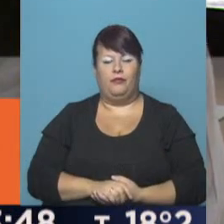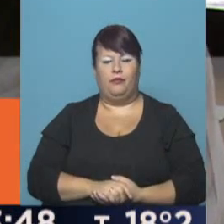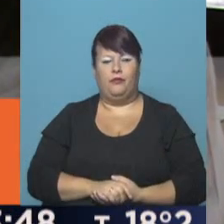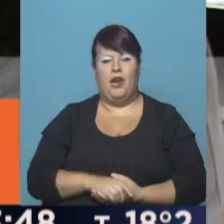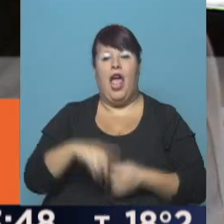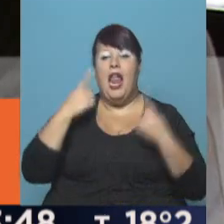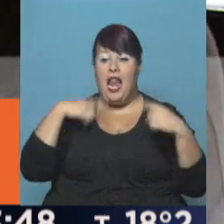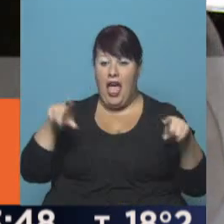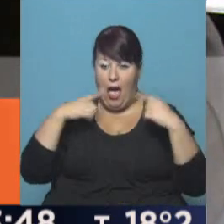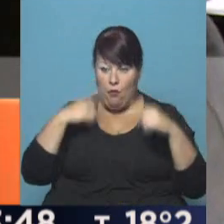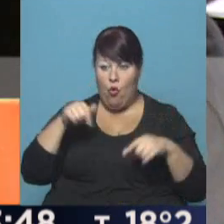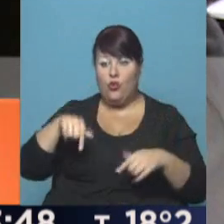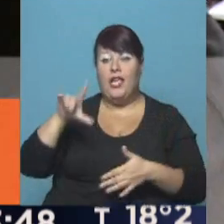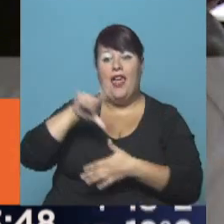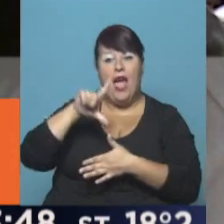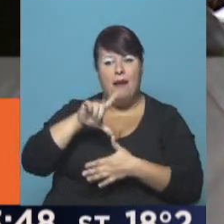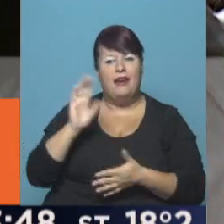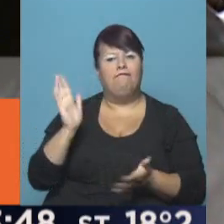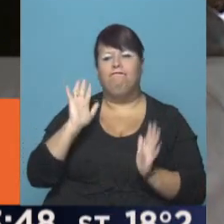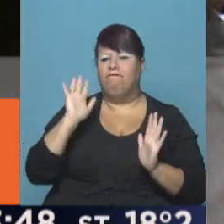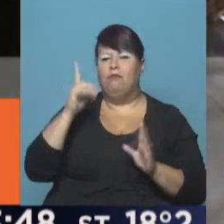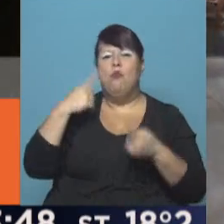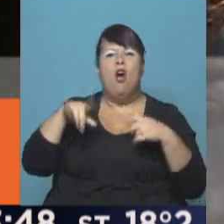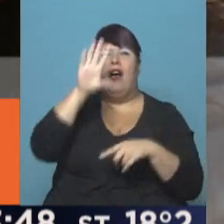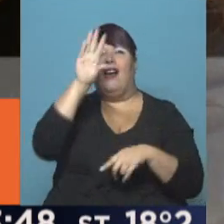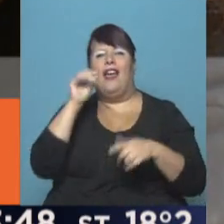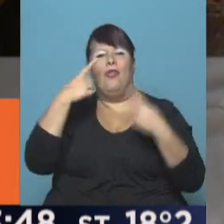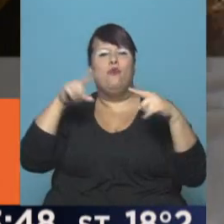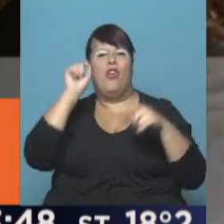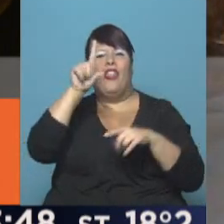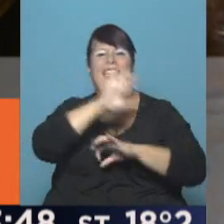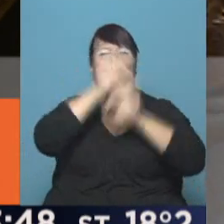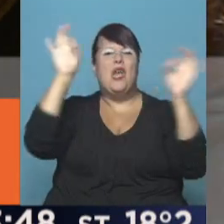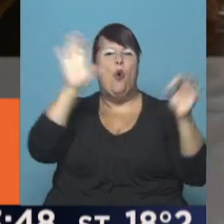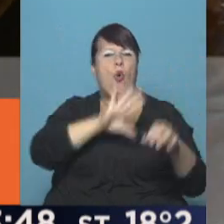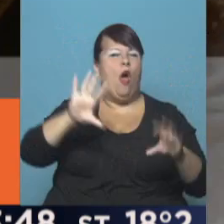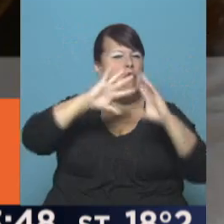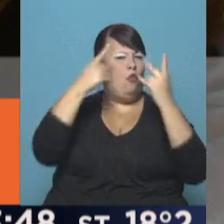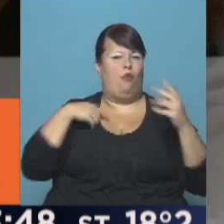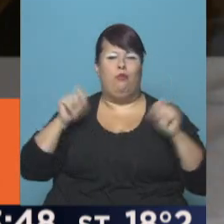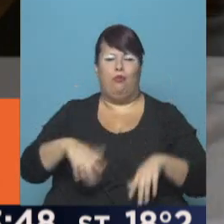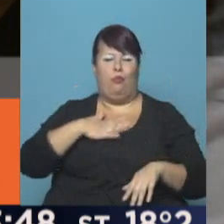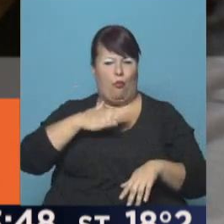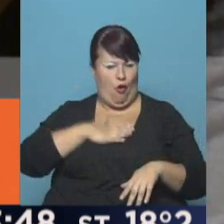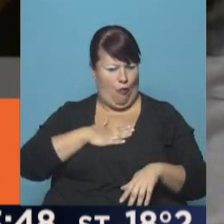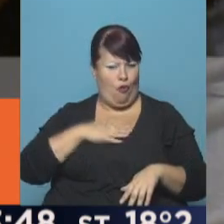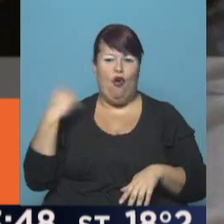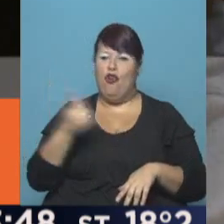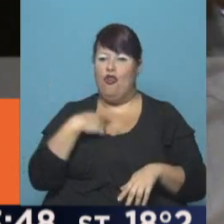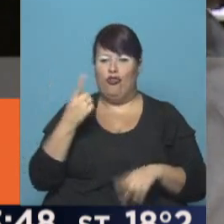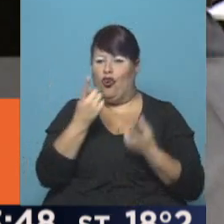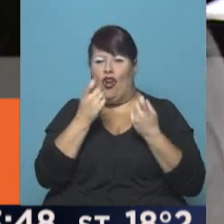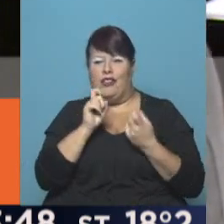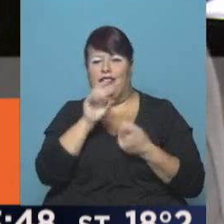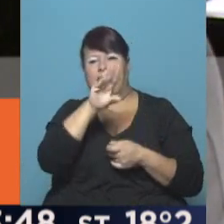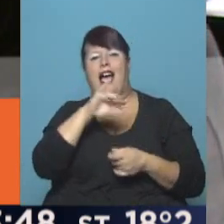La música instrumental de América Latina no le debe nada a la música instrumental de ningún otro lugar del mundo. Nosotros no precisamos